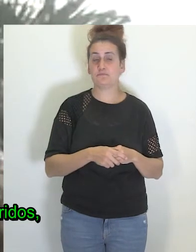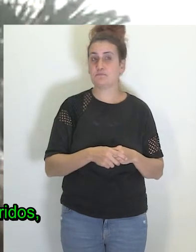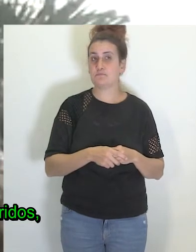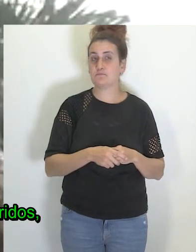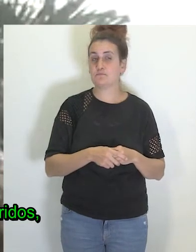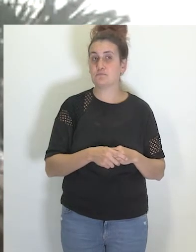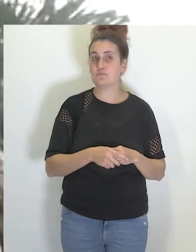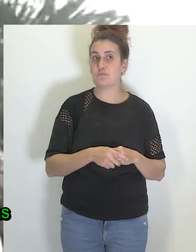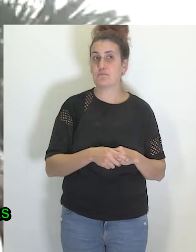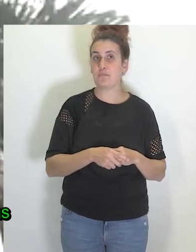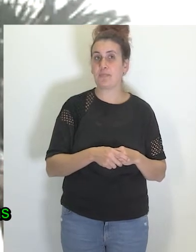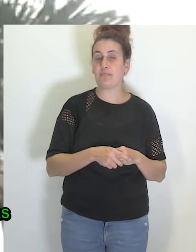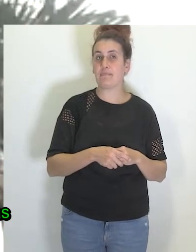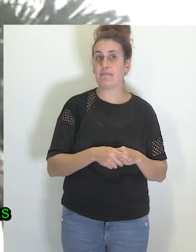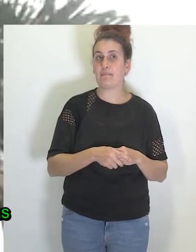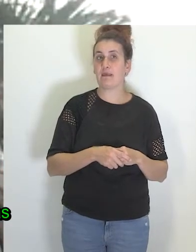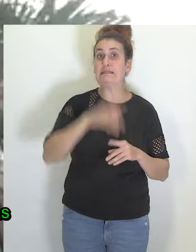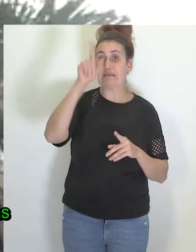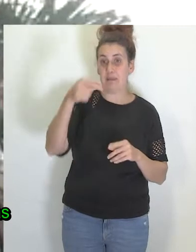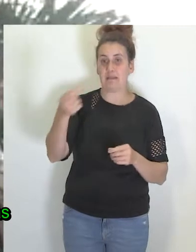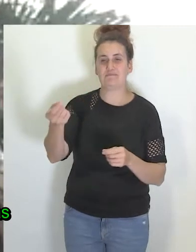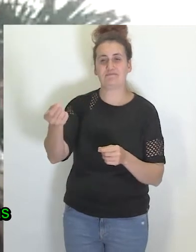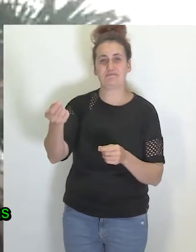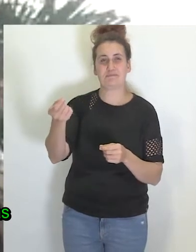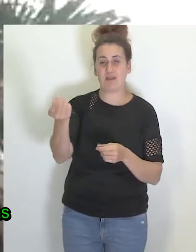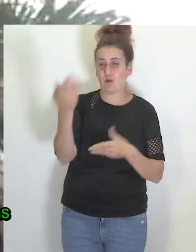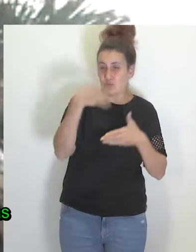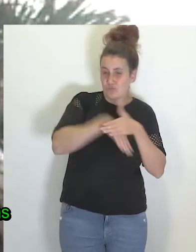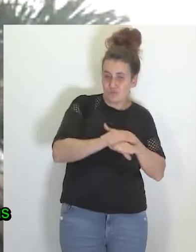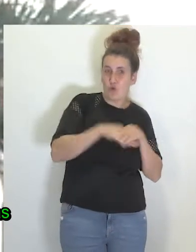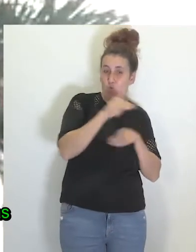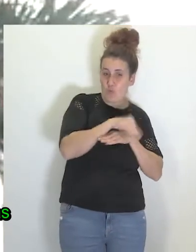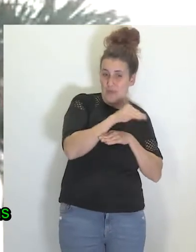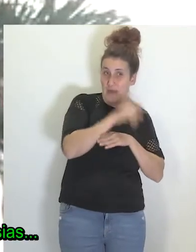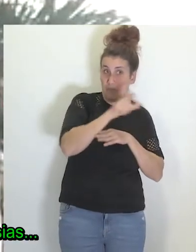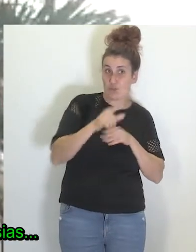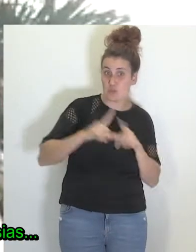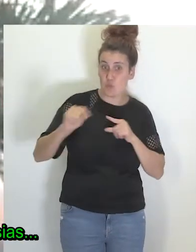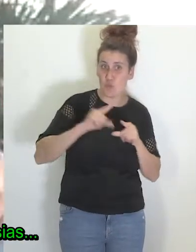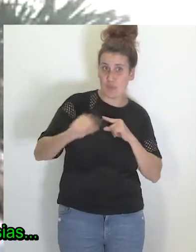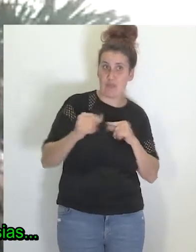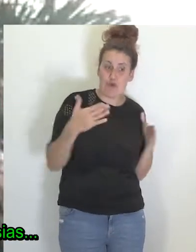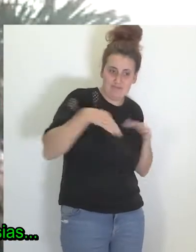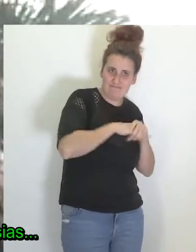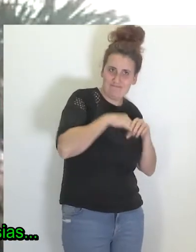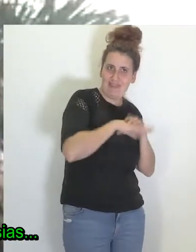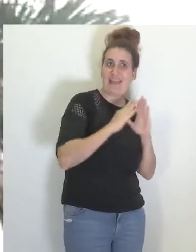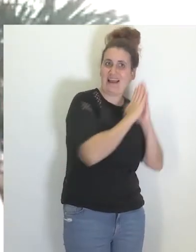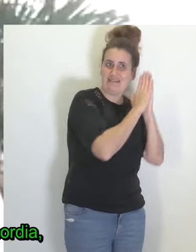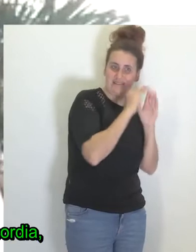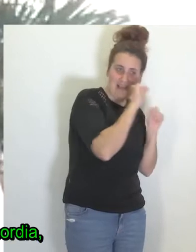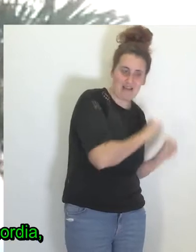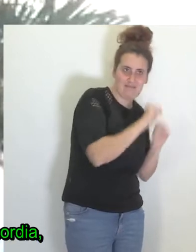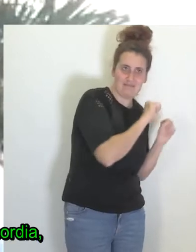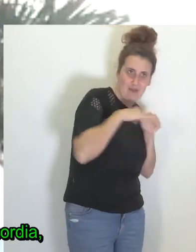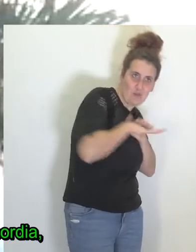que en algunos momentos, que albergar o recibir a personas que estaban huyendo y que se refugiaban en las iglesias.